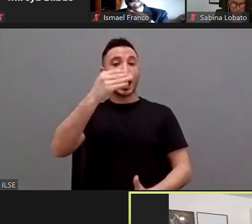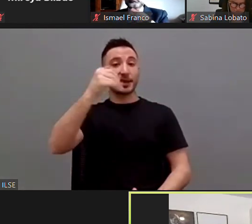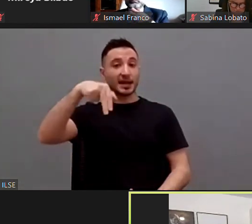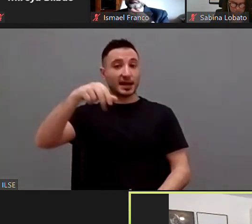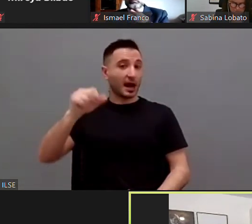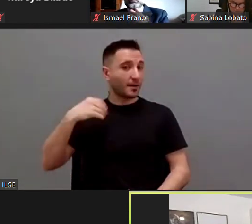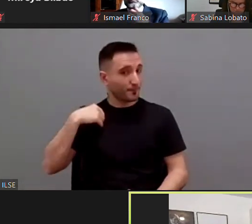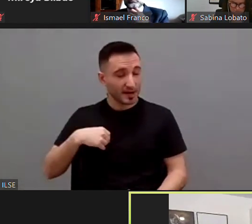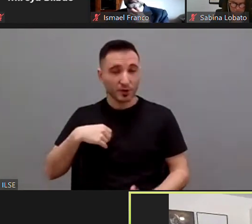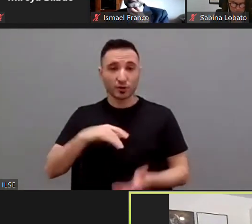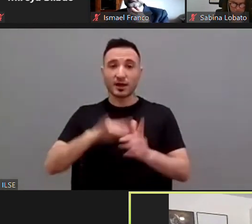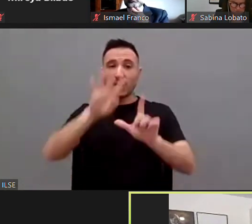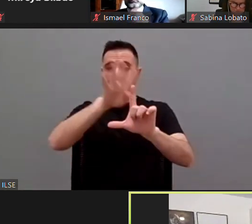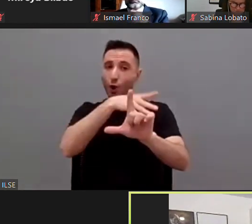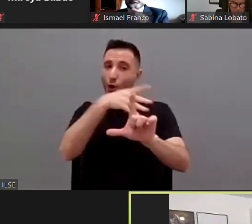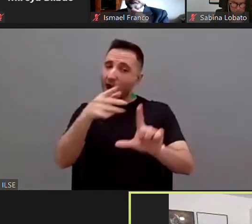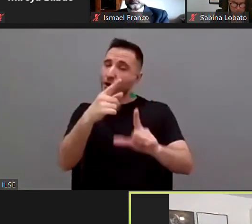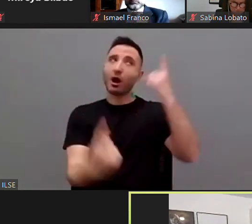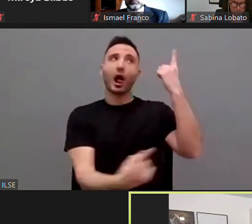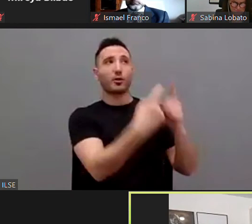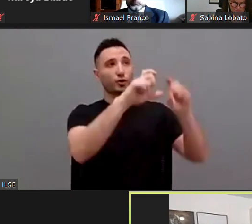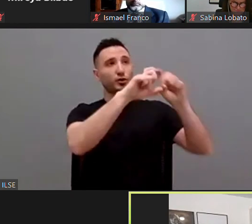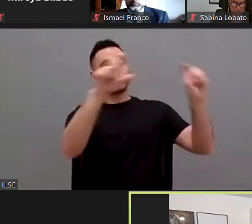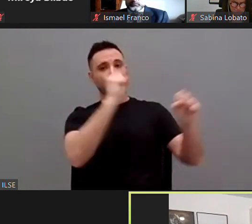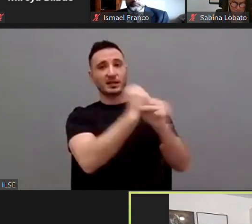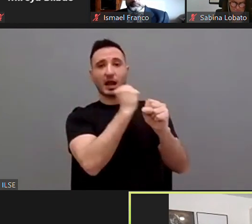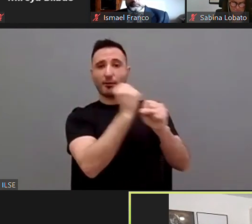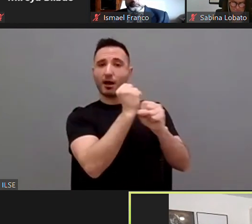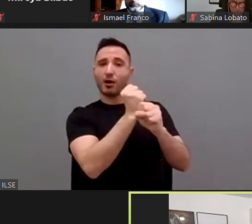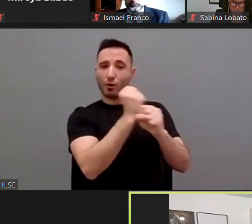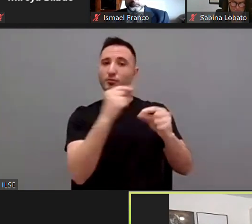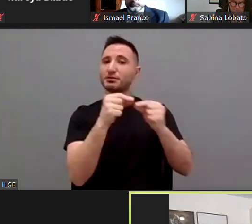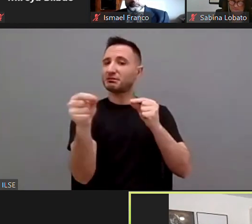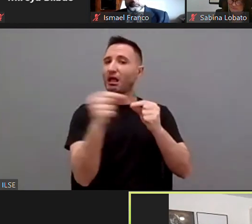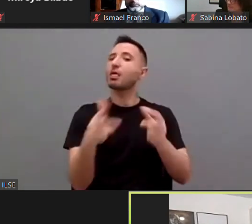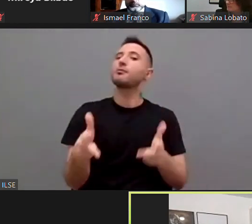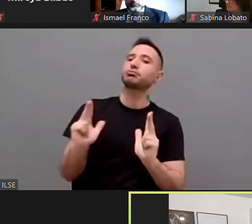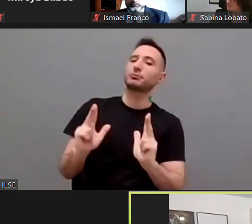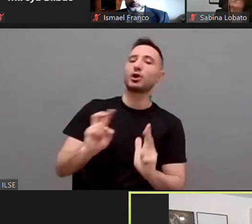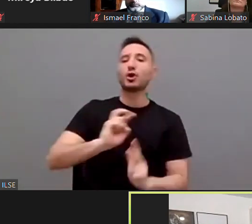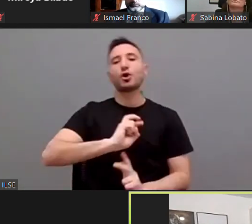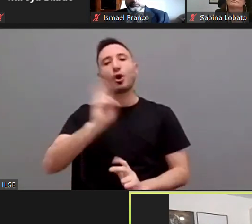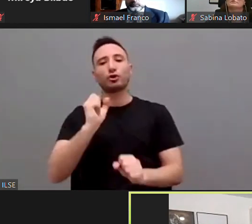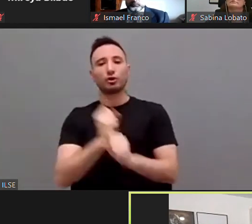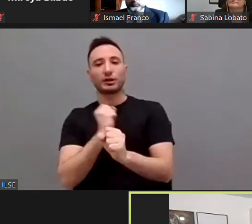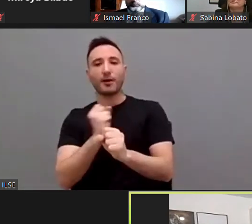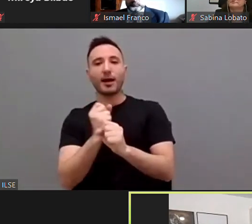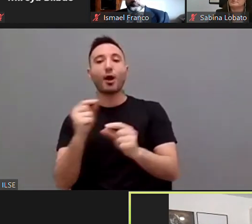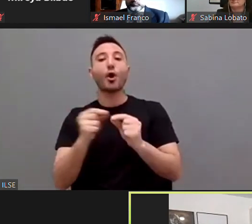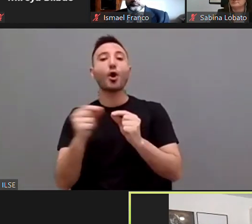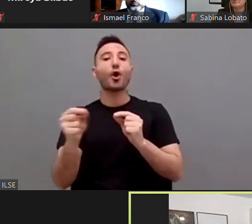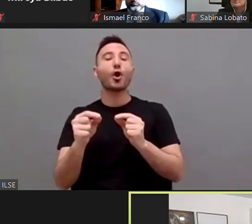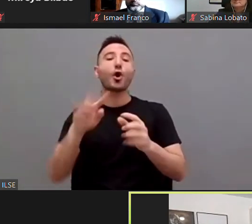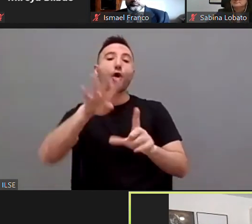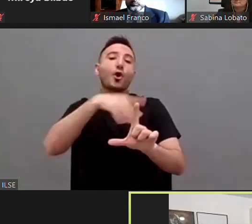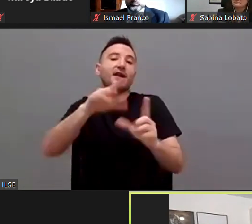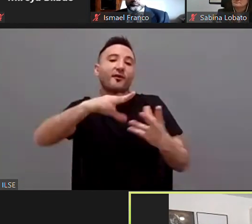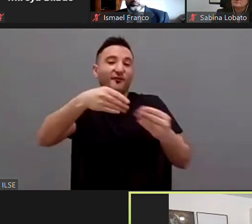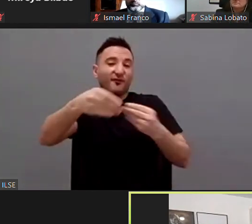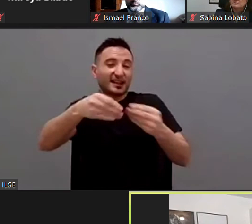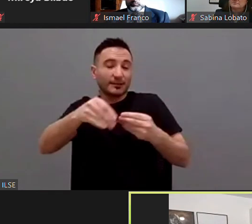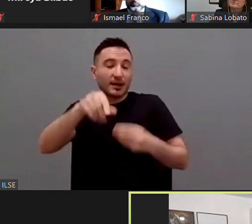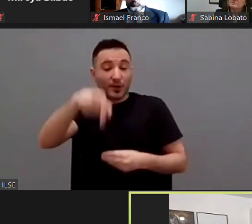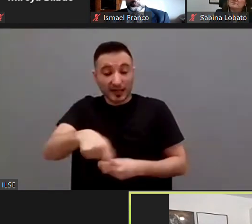trata, evidentemente hay trabajos que permiten el teletrabajo, hay trabajos que no lo permiten, hay trabajos que permiten horarios más flexibles y trabajos que no lo permiten. Pero el problema es que en